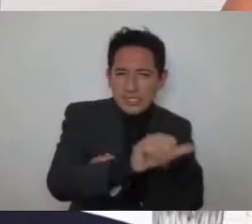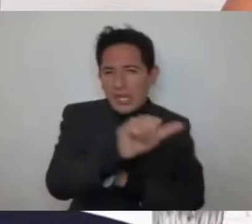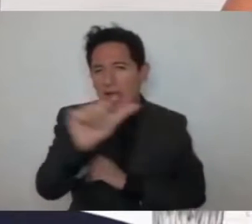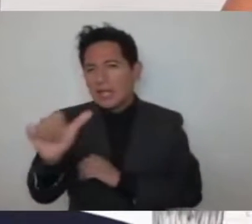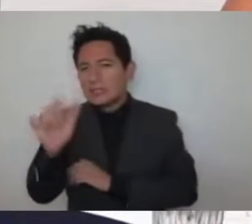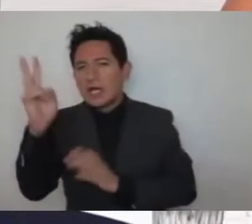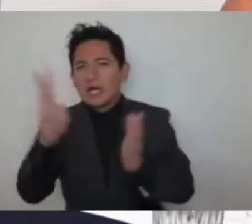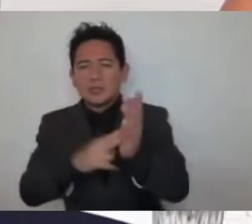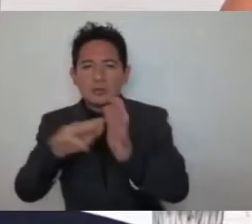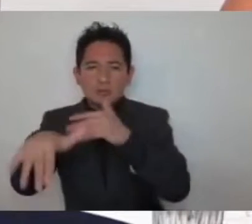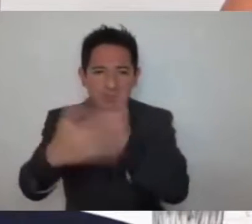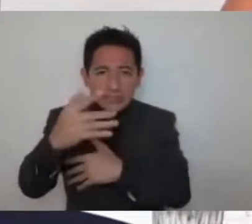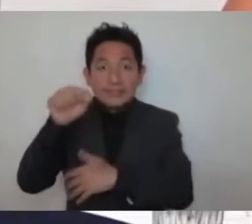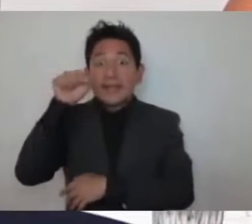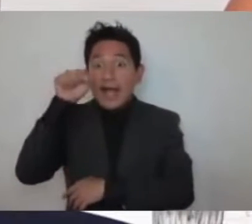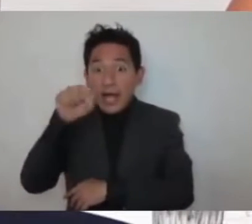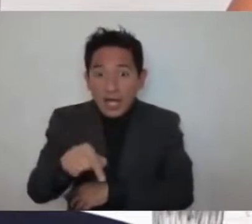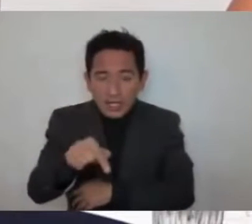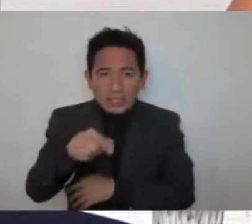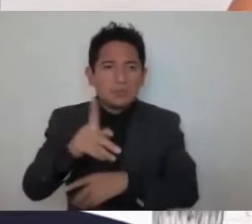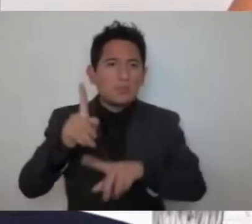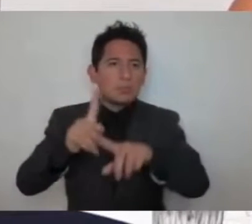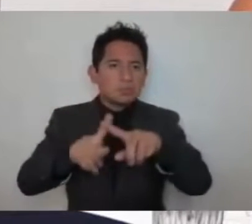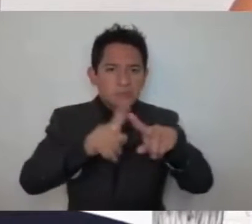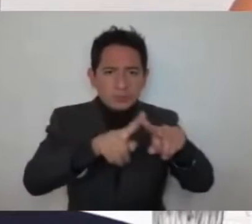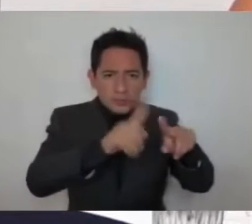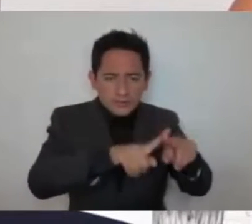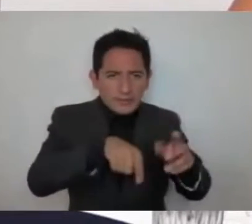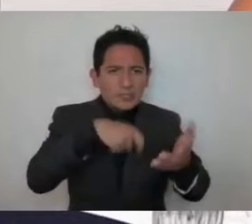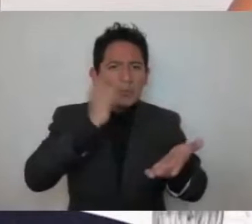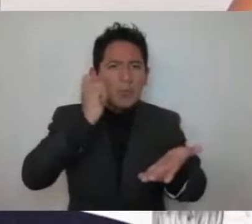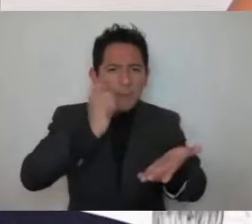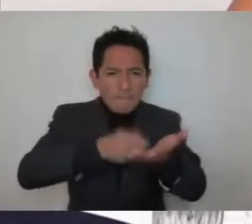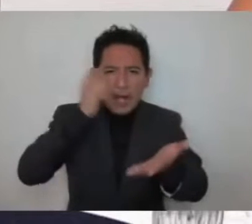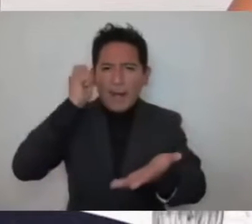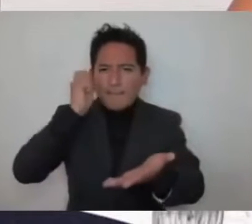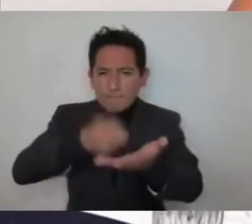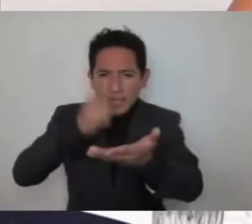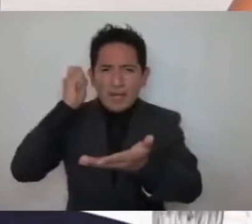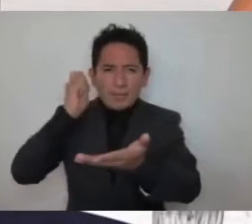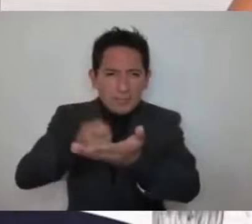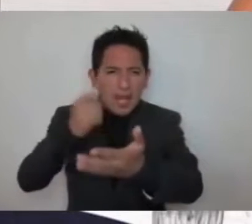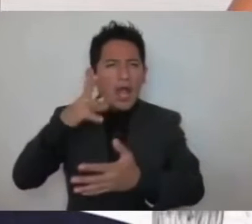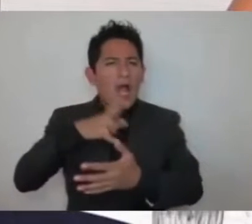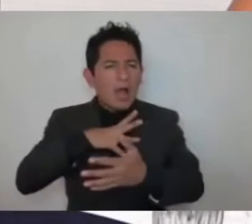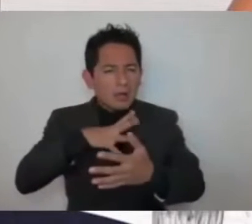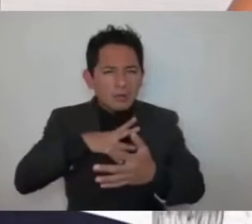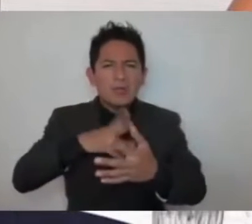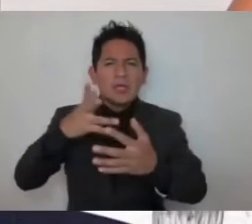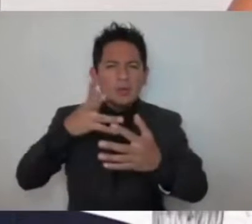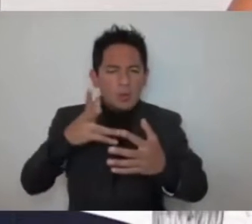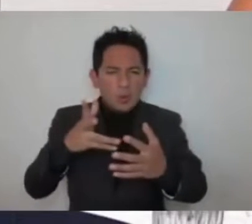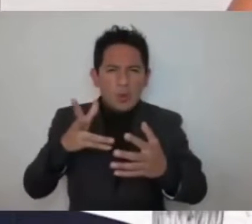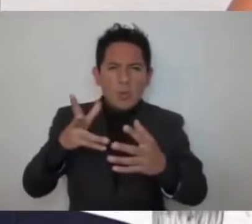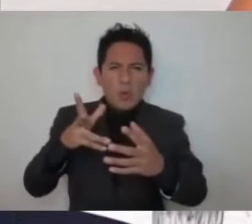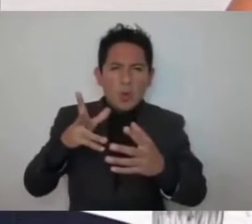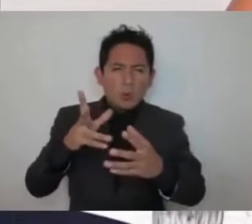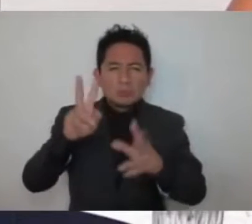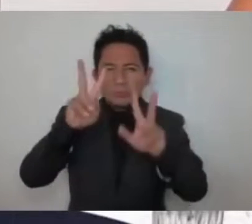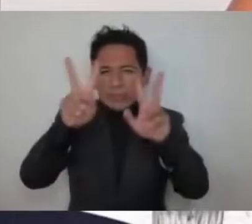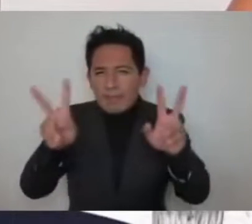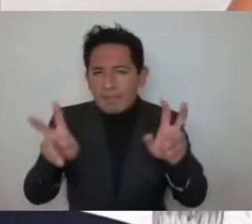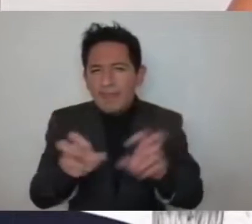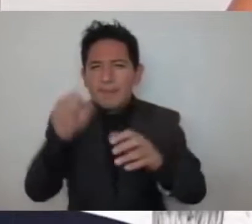Humanos pero sobre materia penal y se empezó a desarrollar lo que se venía o lo que se empezaba a cuestionar sobre el sistema